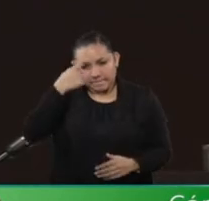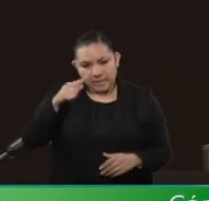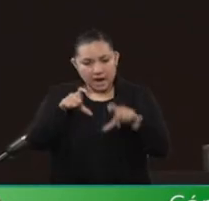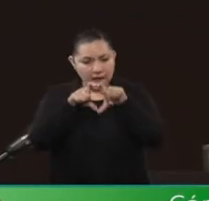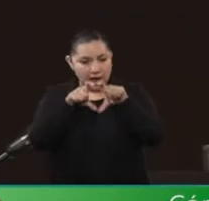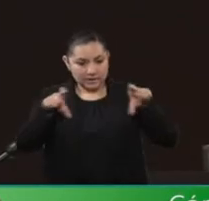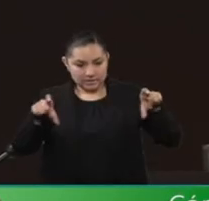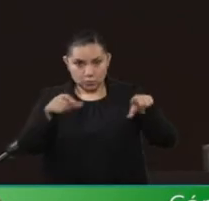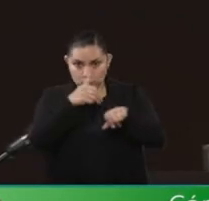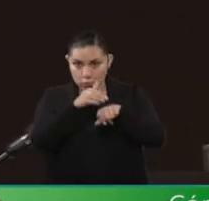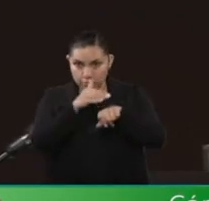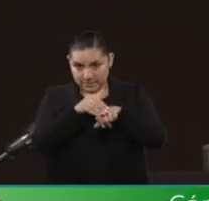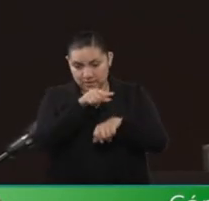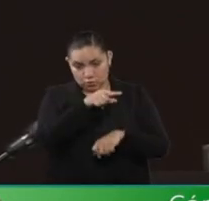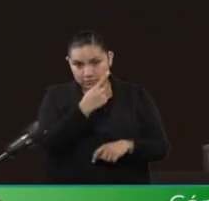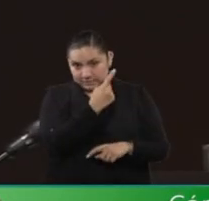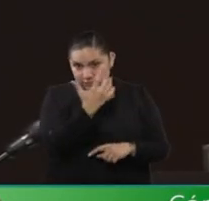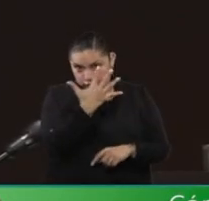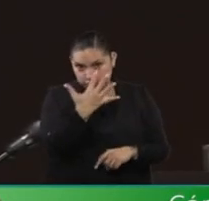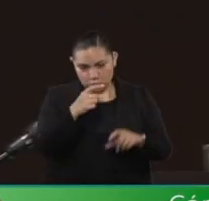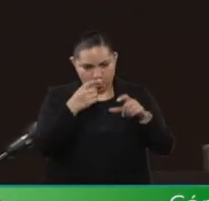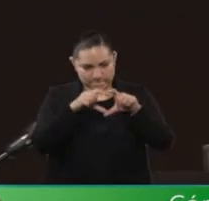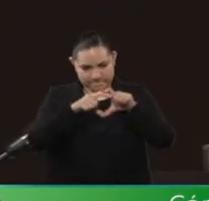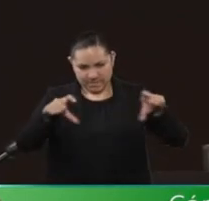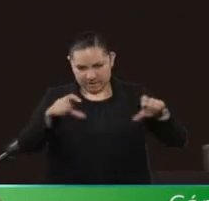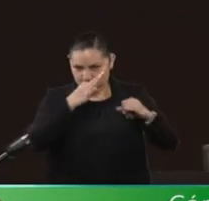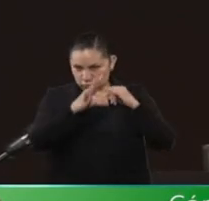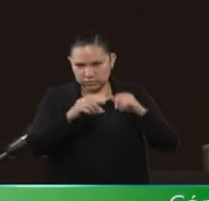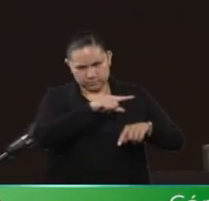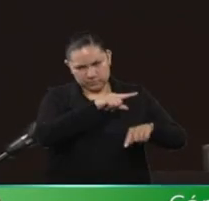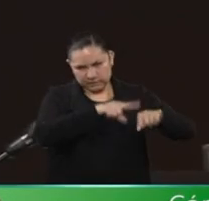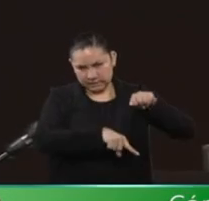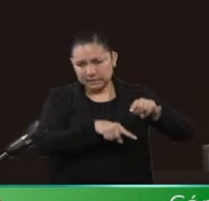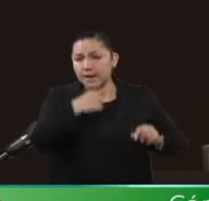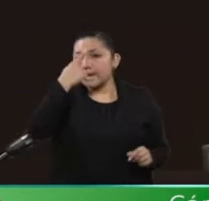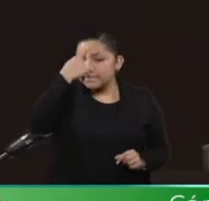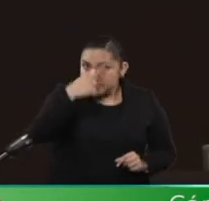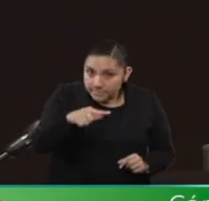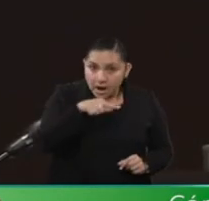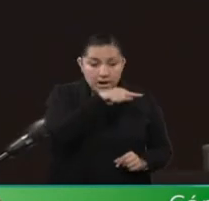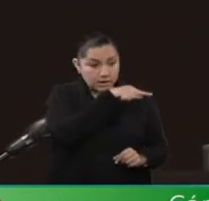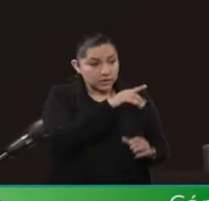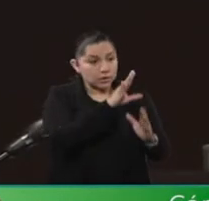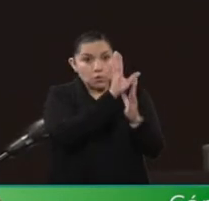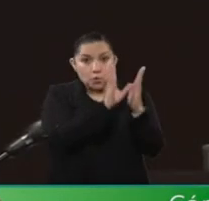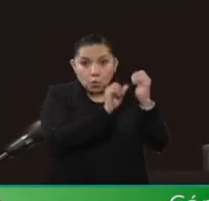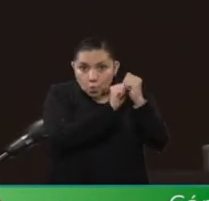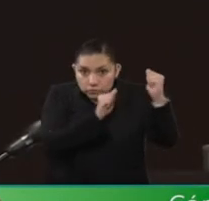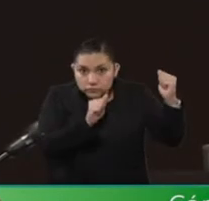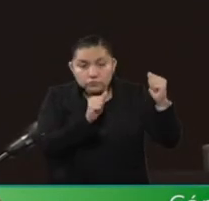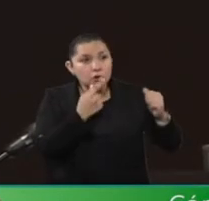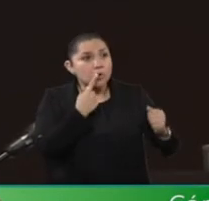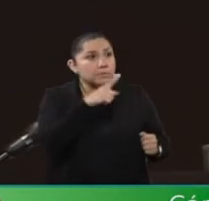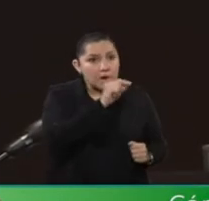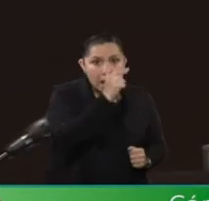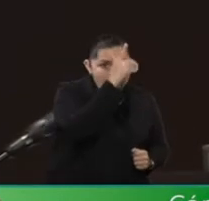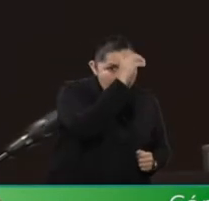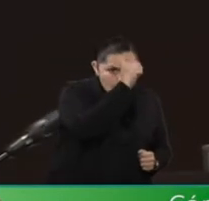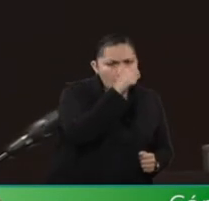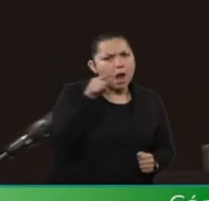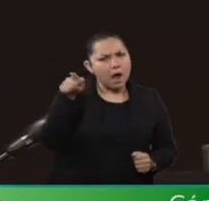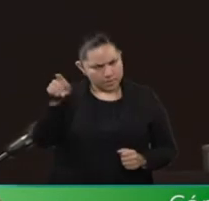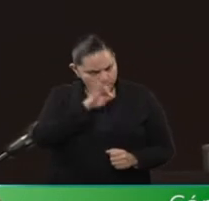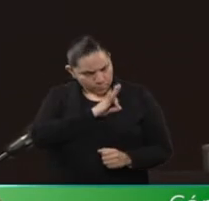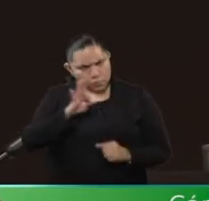105 contenido en el dictamen para que las reformas constitucionales sí puedan ser revisadas por el Poder Judicial. Las